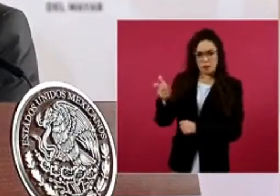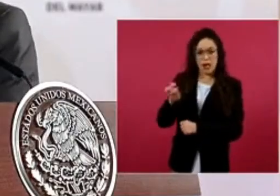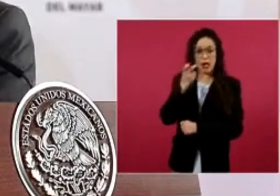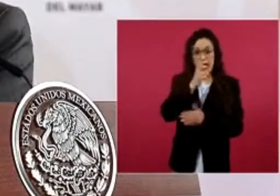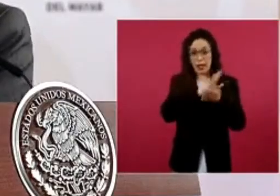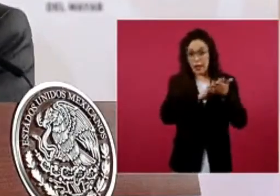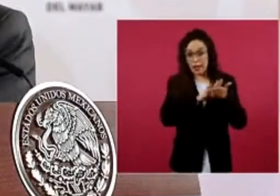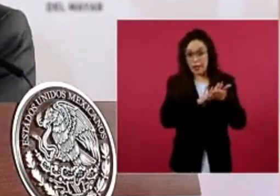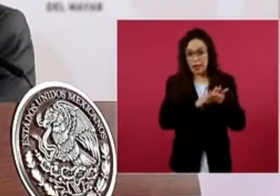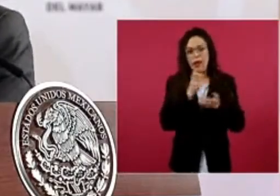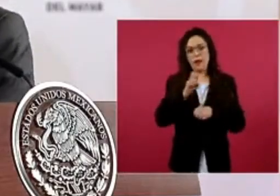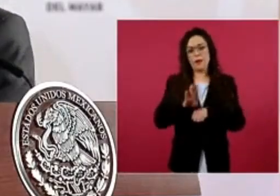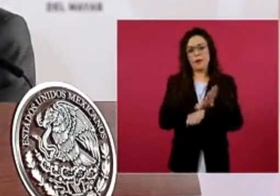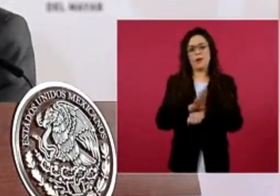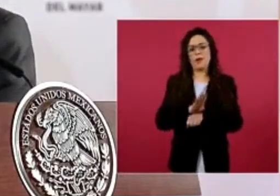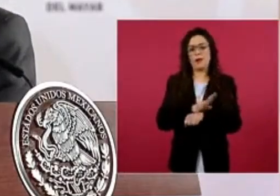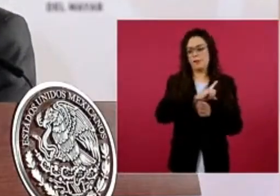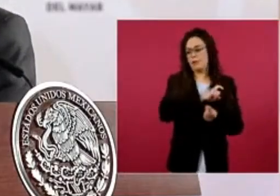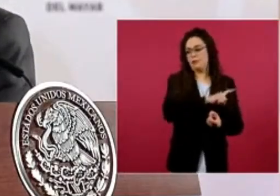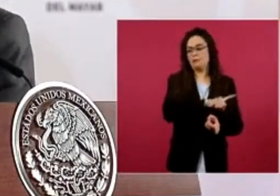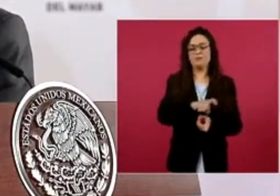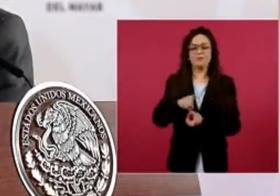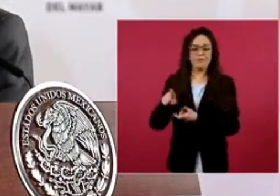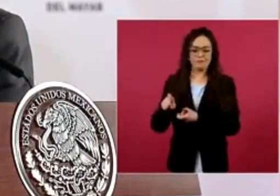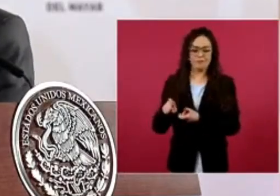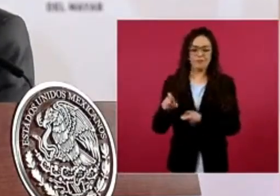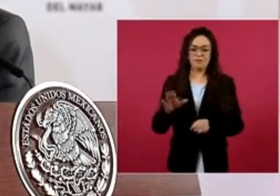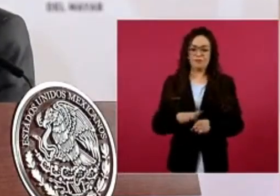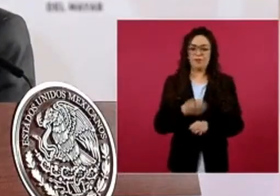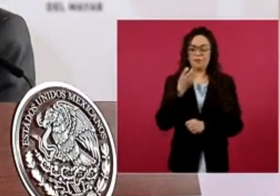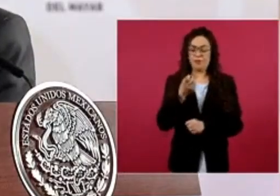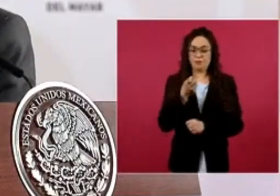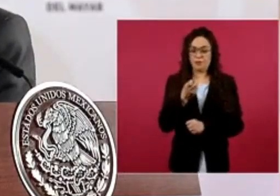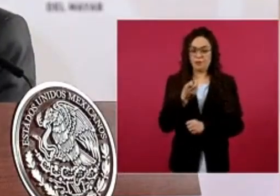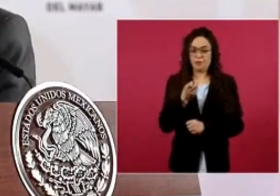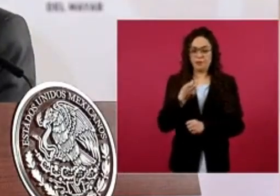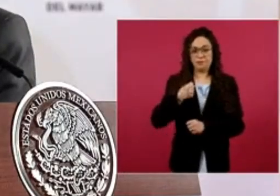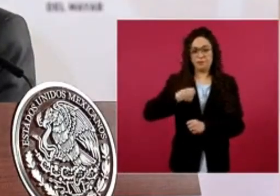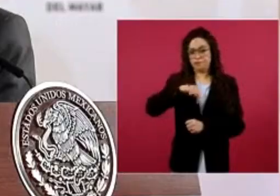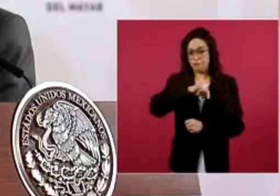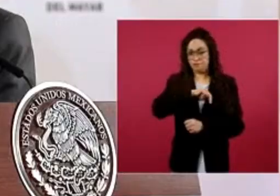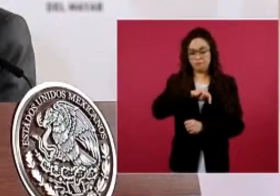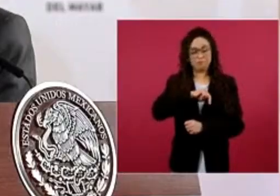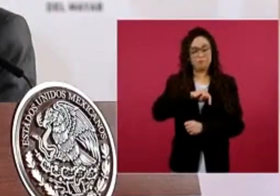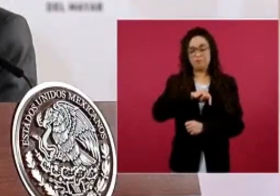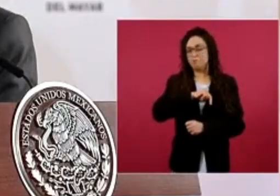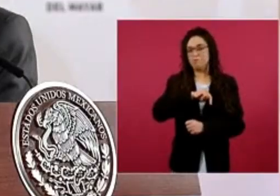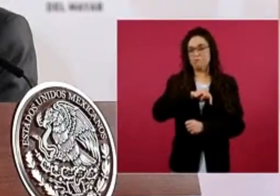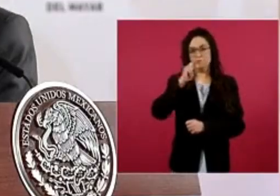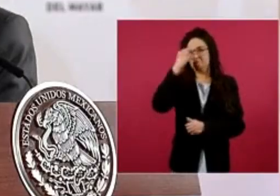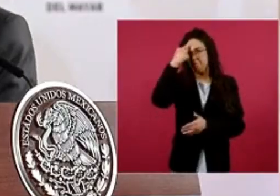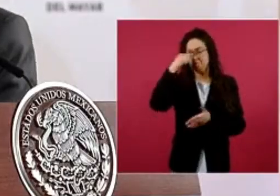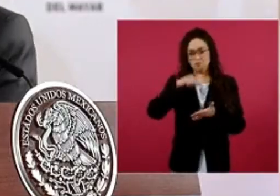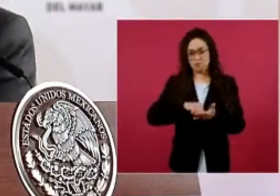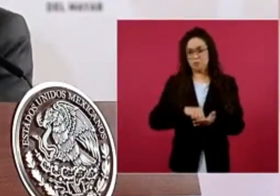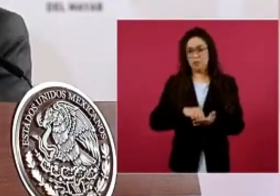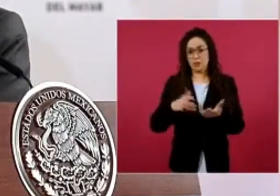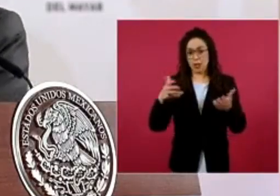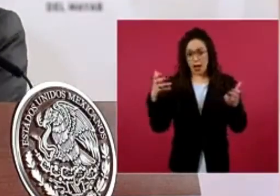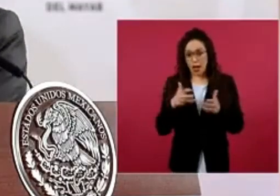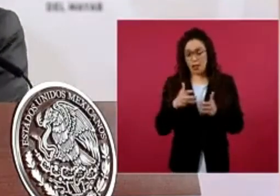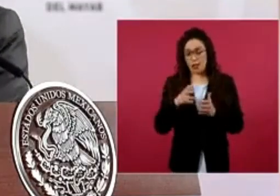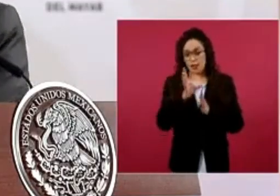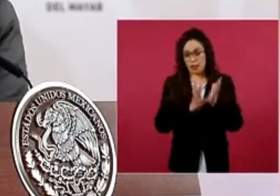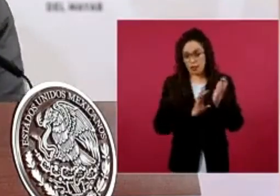Entonces, por eso consideramos que no es necesaria una reforma fiscal, no hace falta